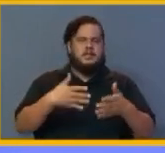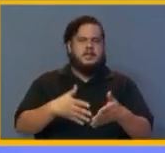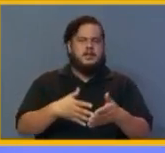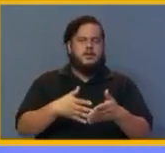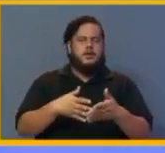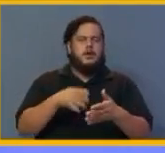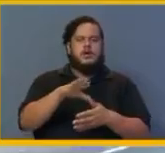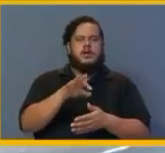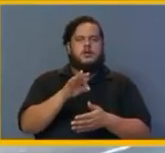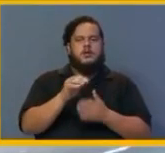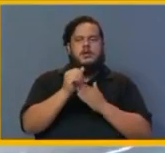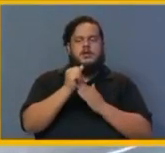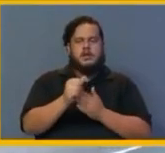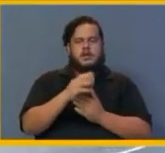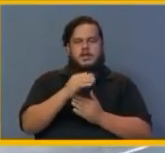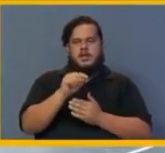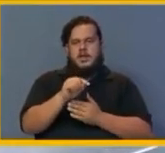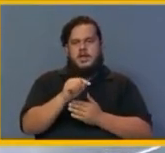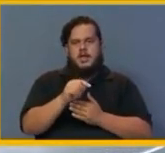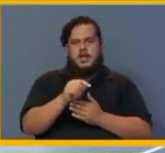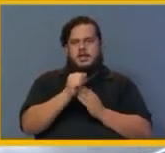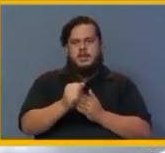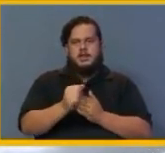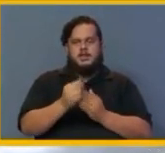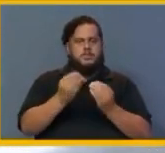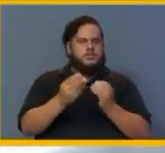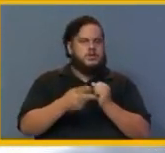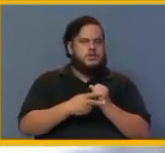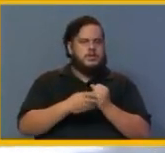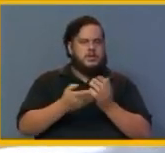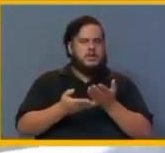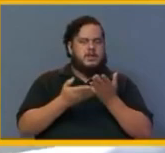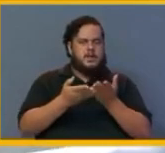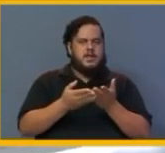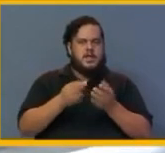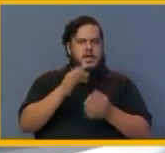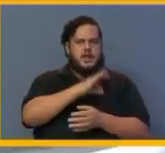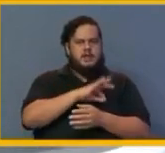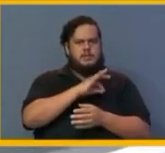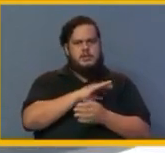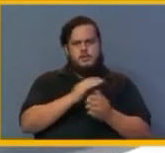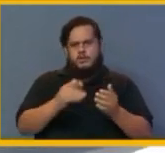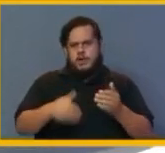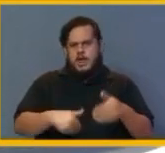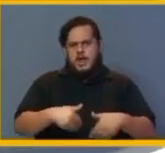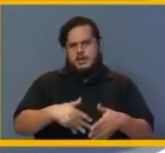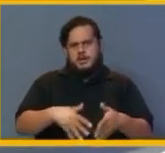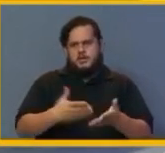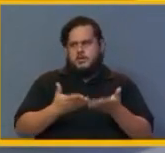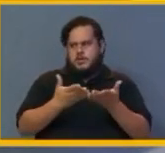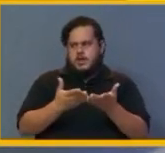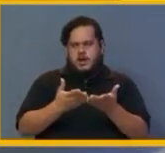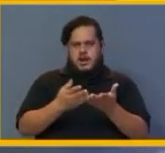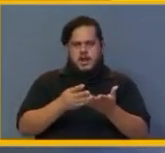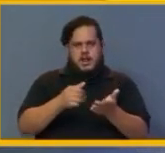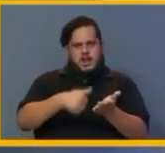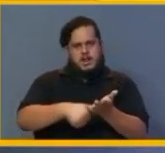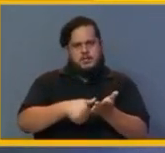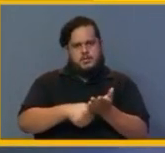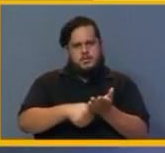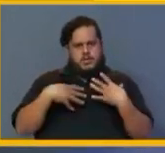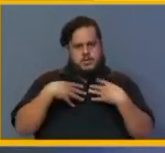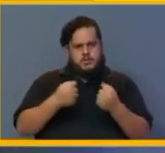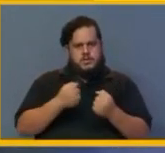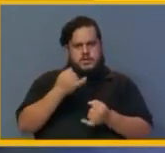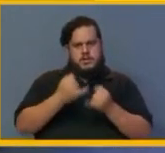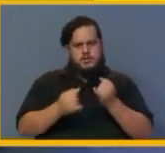y creo que ahí la dirigencia muchas veces tiene que dar el favor al técnico y darle el voto de confianza, que en las últimas semanas no lo